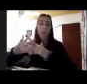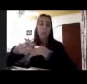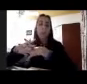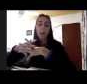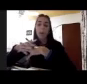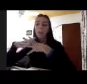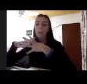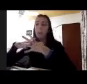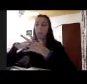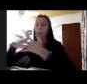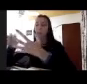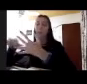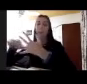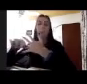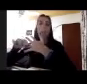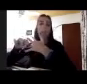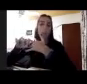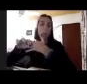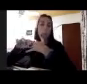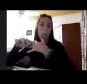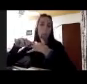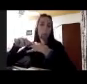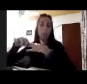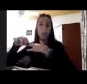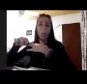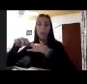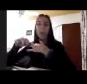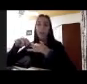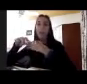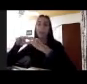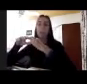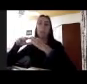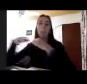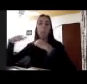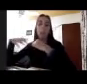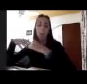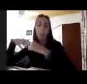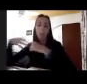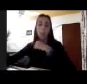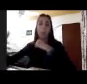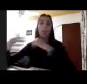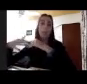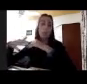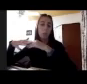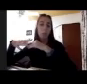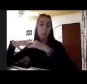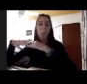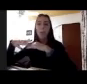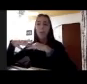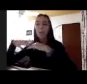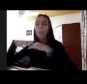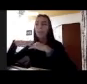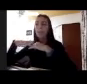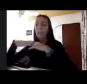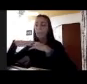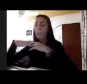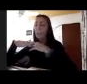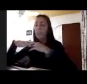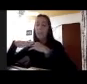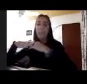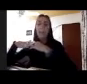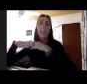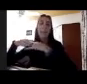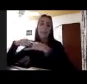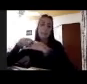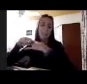tienen su lugar de trabajo, pero también requieren de un espacio quizá más privado, no solo de equipamiento público. Entonces